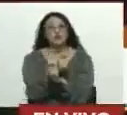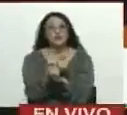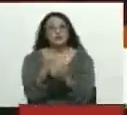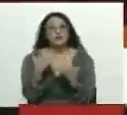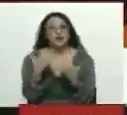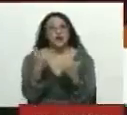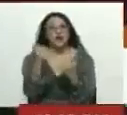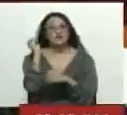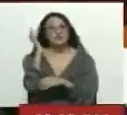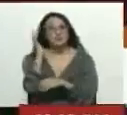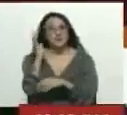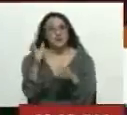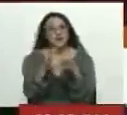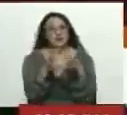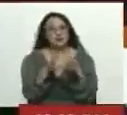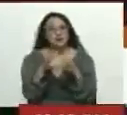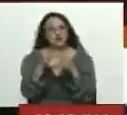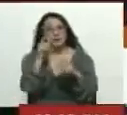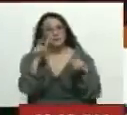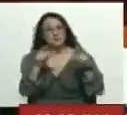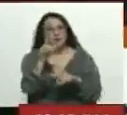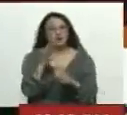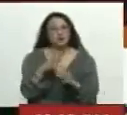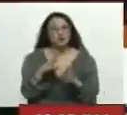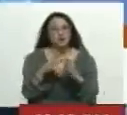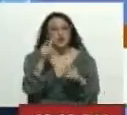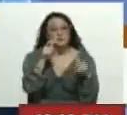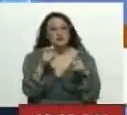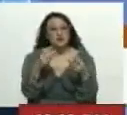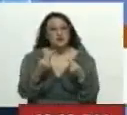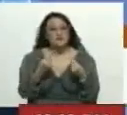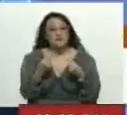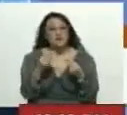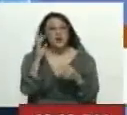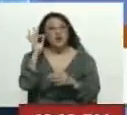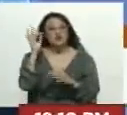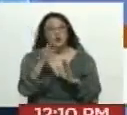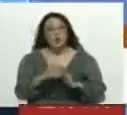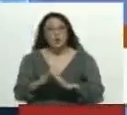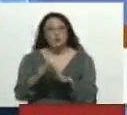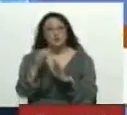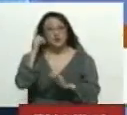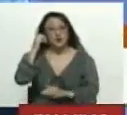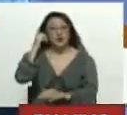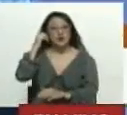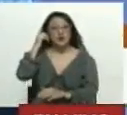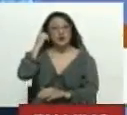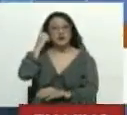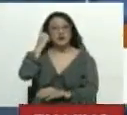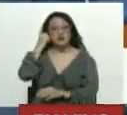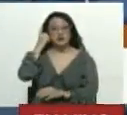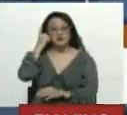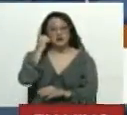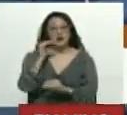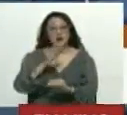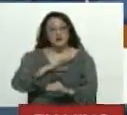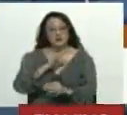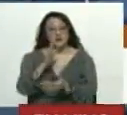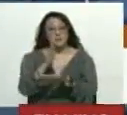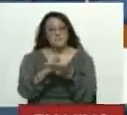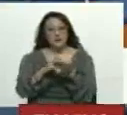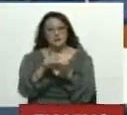asamblea de ciudadanos y ciudadanas todo ciudadano que vive en el ámbito un consejo comunal es consejo comunal es parte de la asamblea